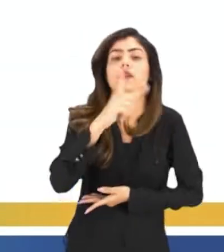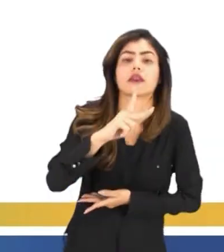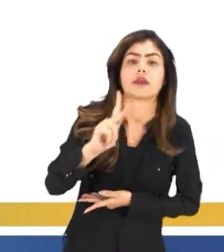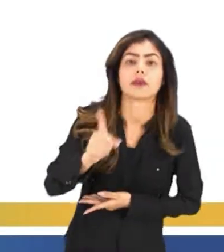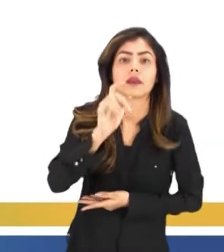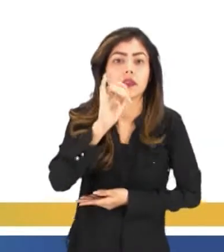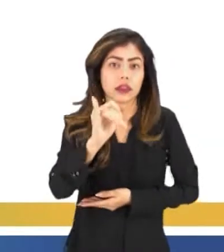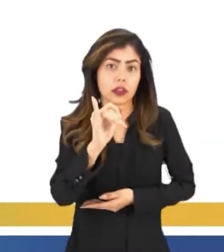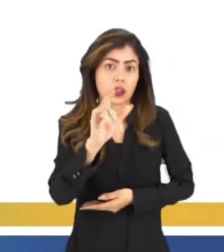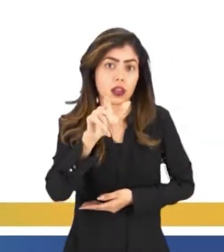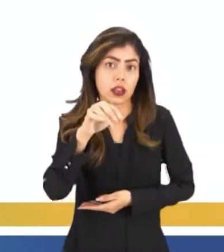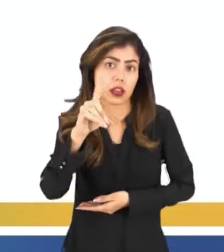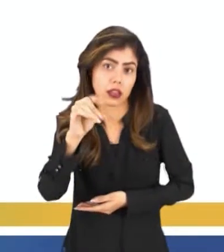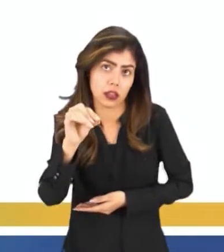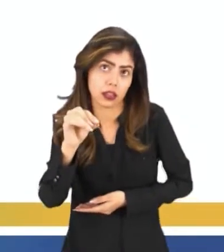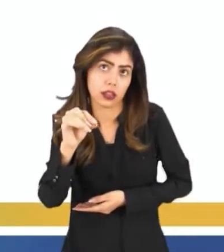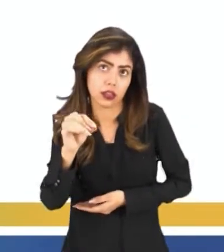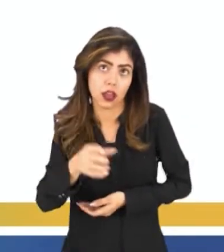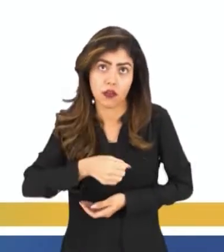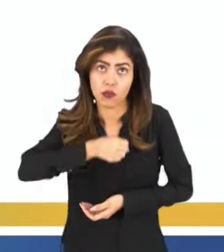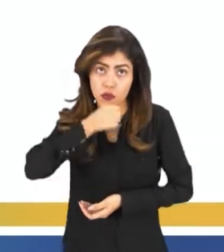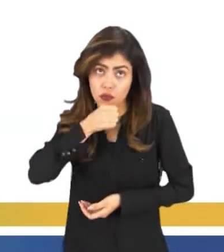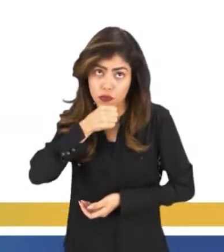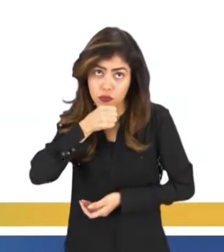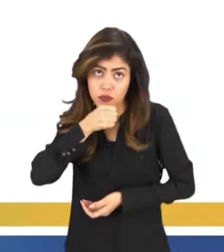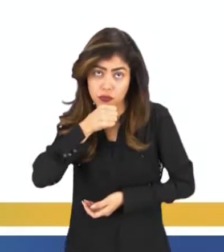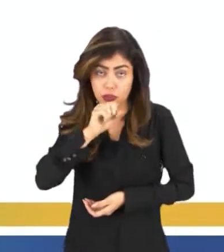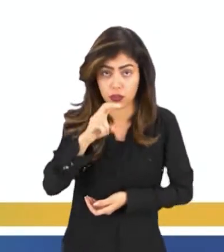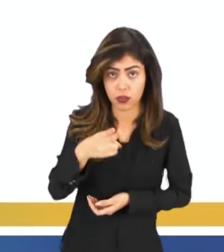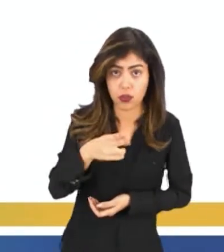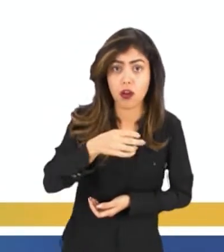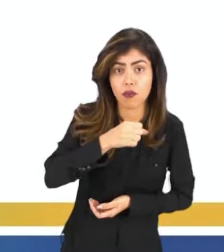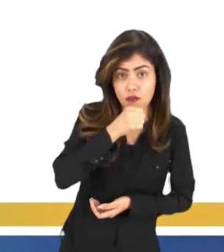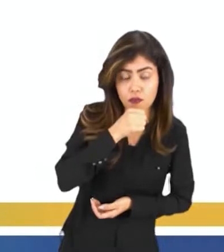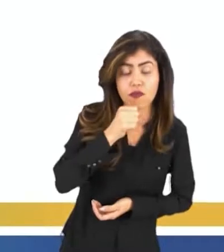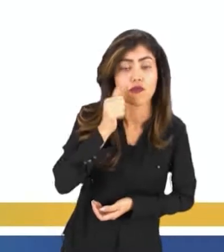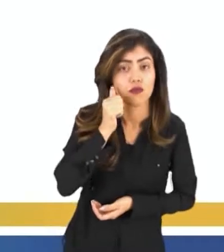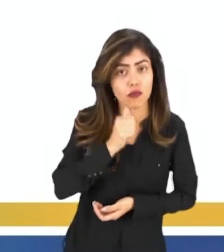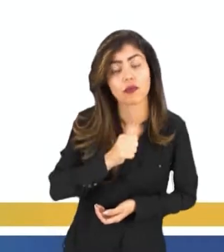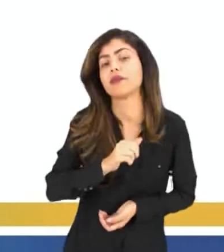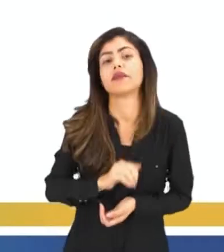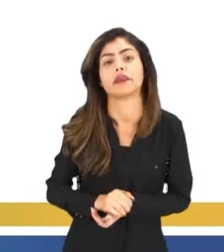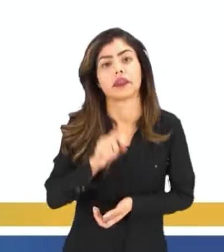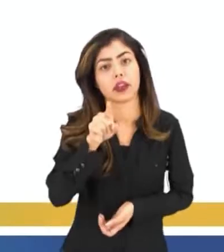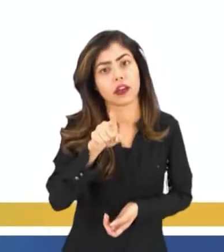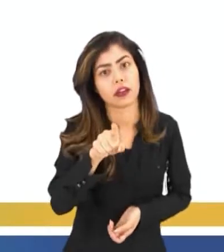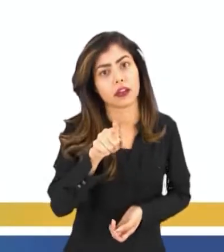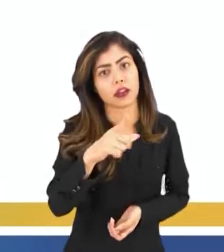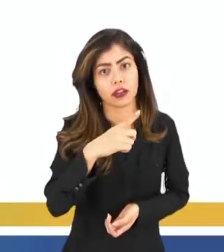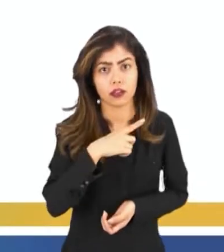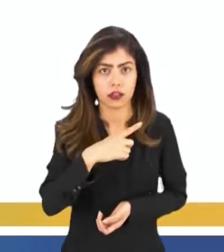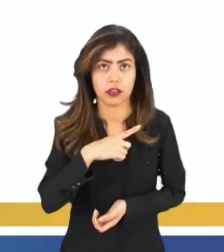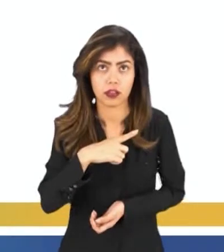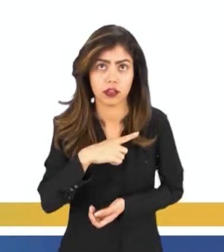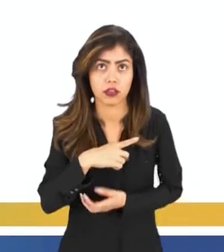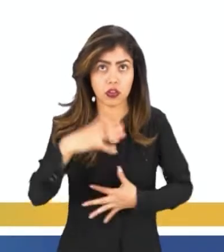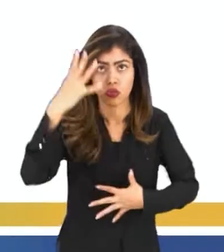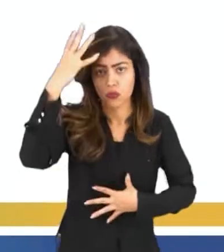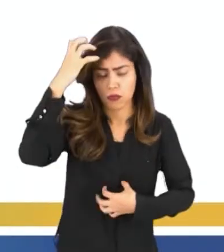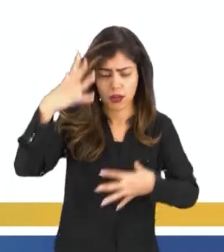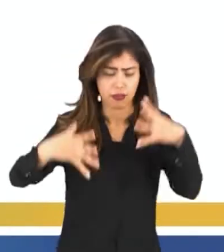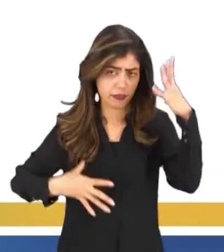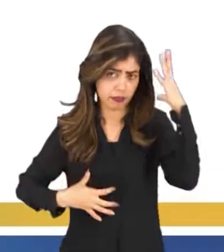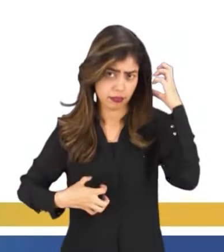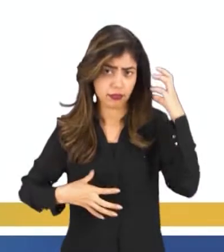titulados en la voz de su amo me quedo sedes en un macaco